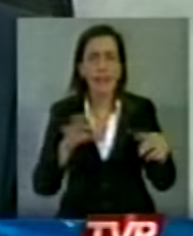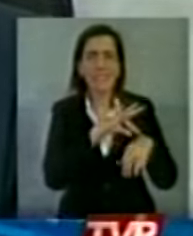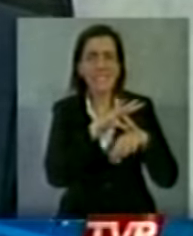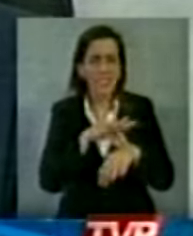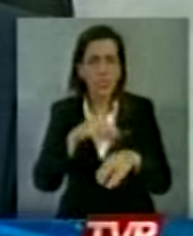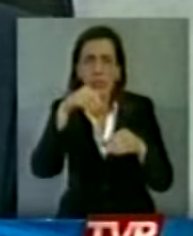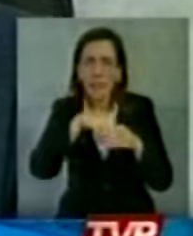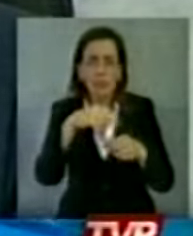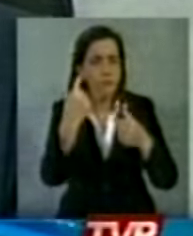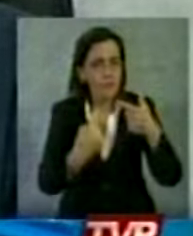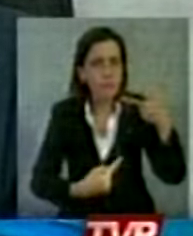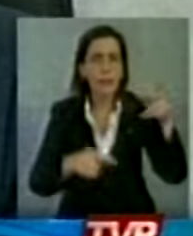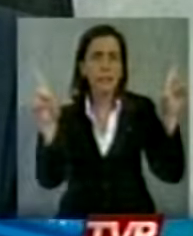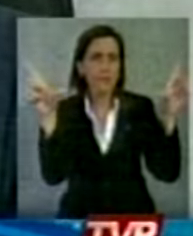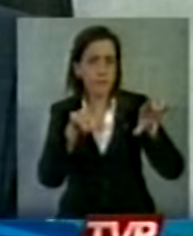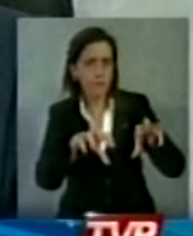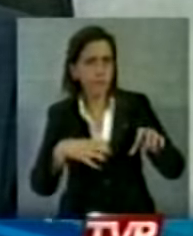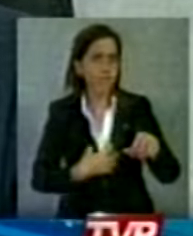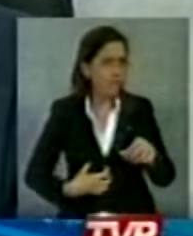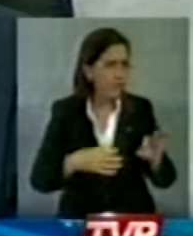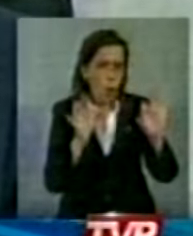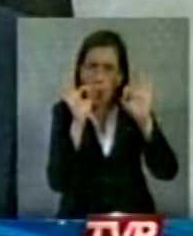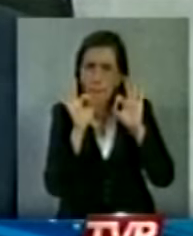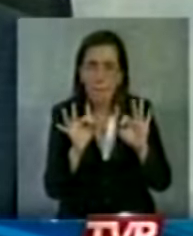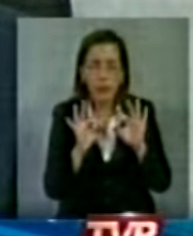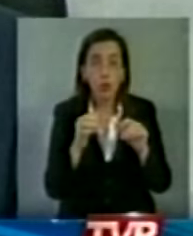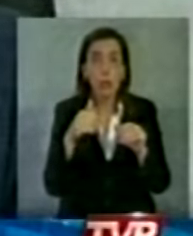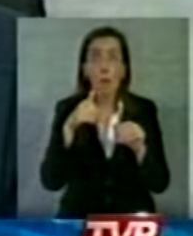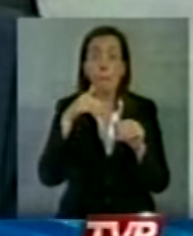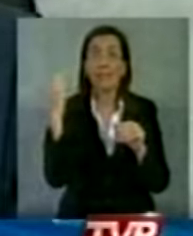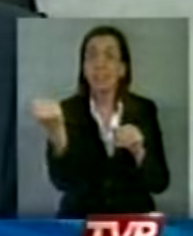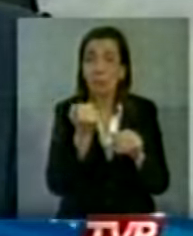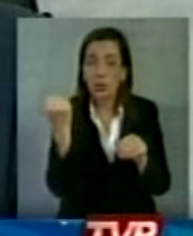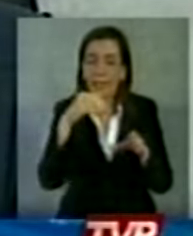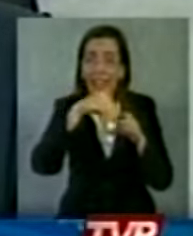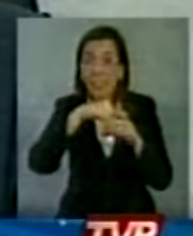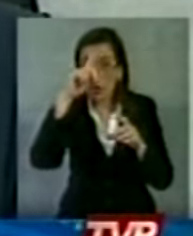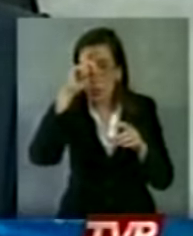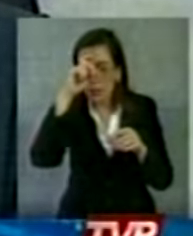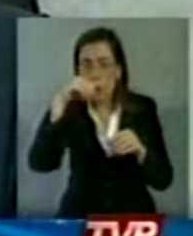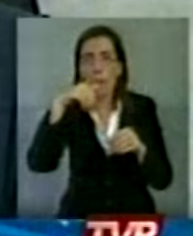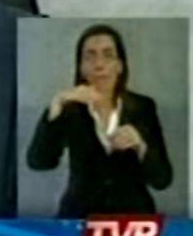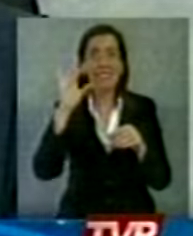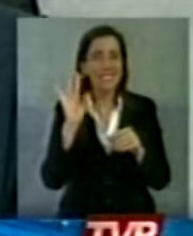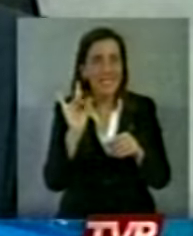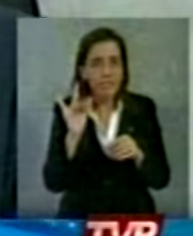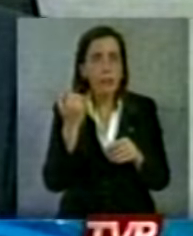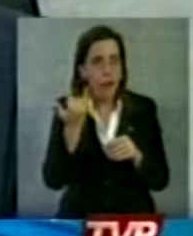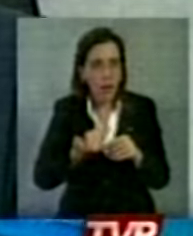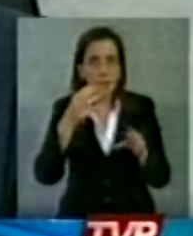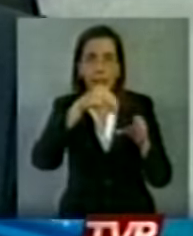salud altamente capacitados y la realización quizás más compleja de la medicina moderna